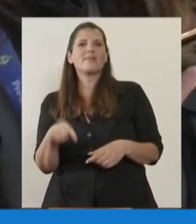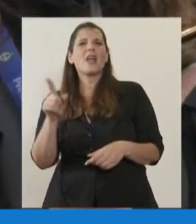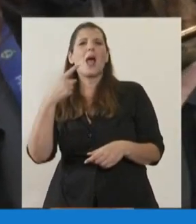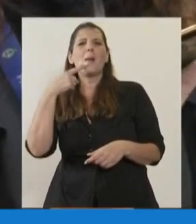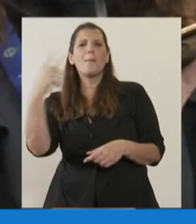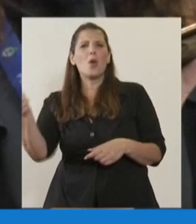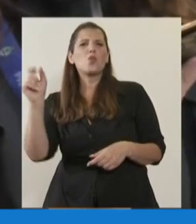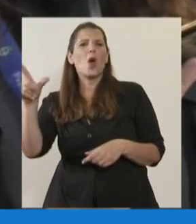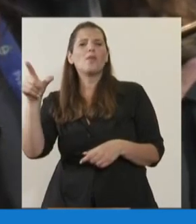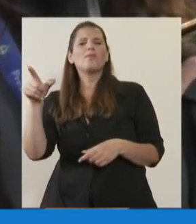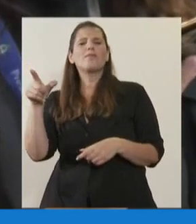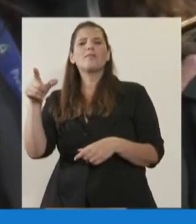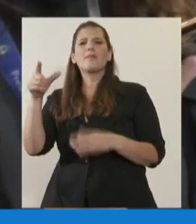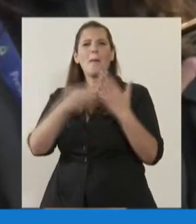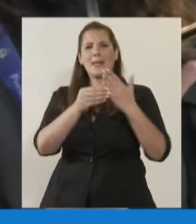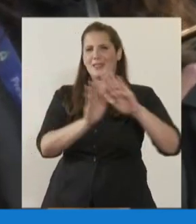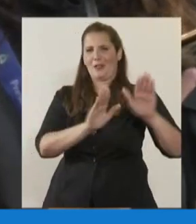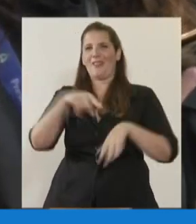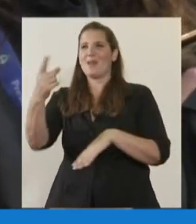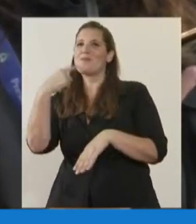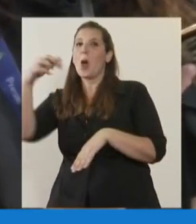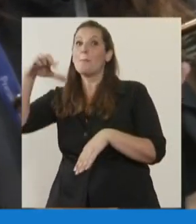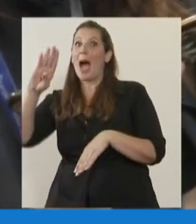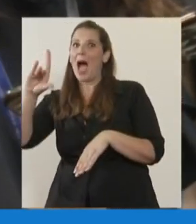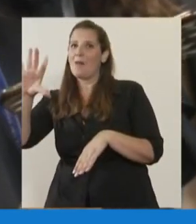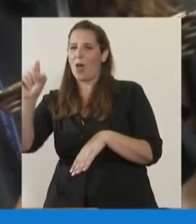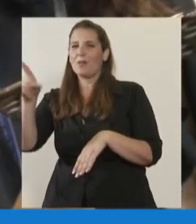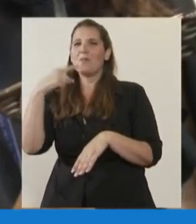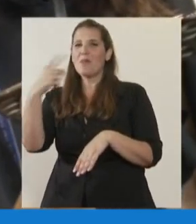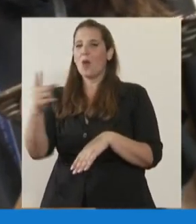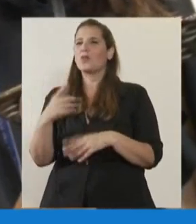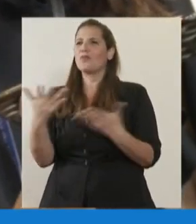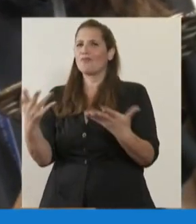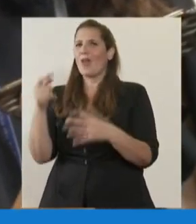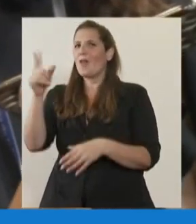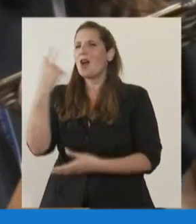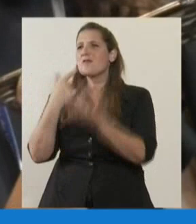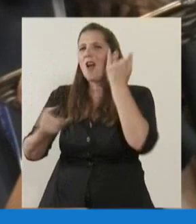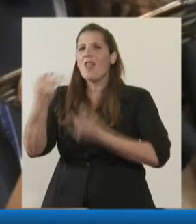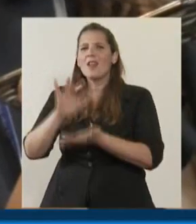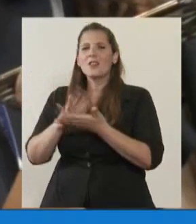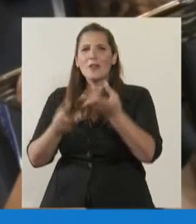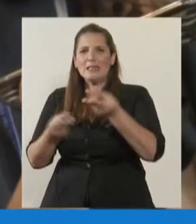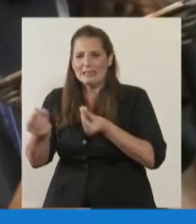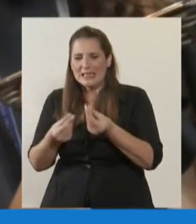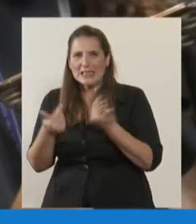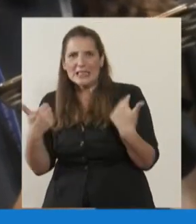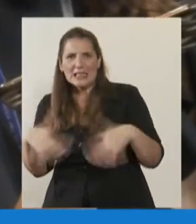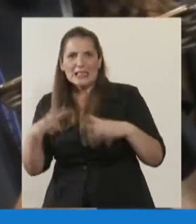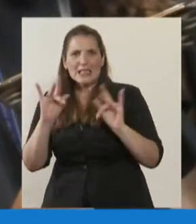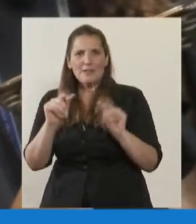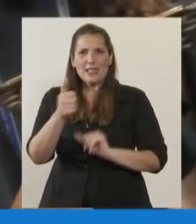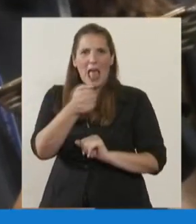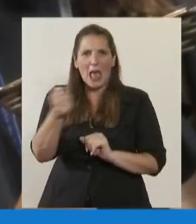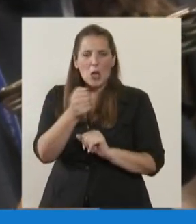le pregunto a Pablo. Pablo, obviamente todo esto es para equilibrar las cuentas de la compañía, que no están bien, preguntar